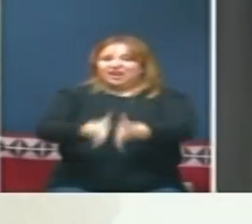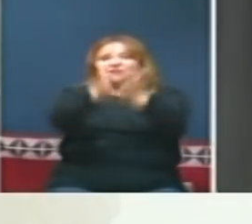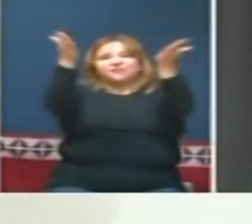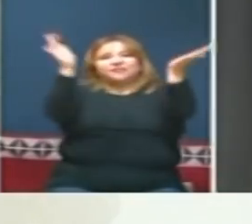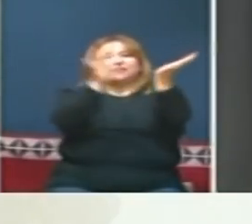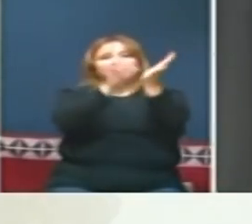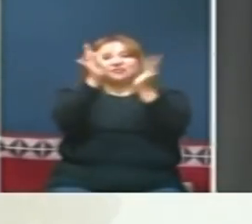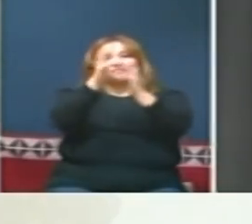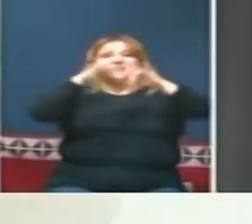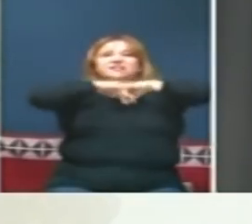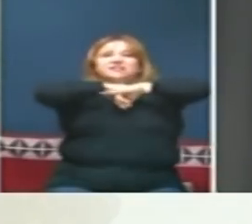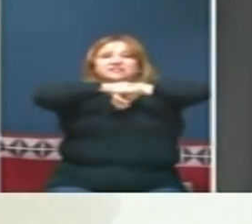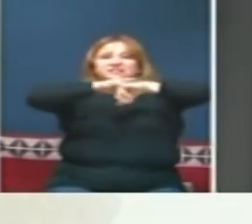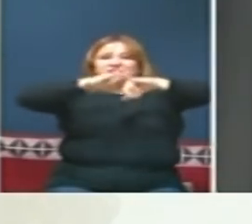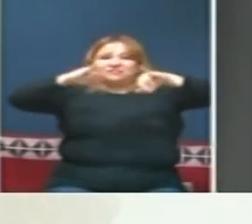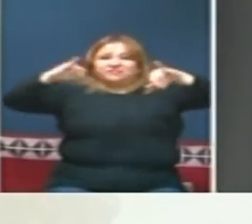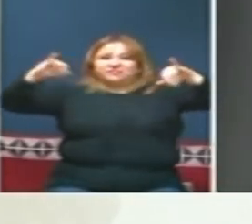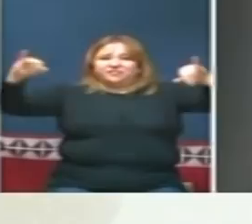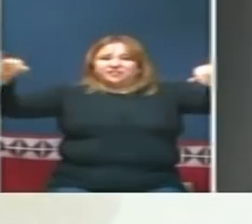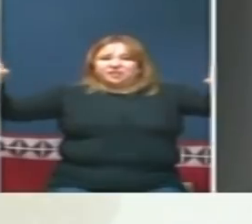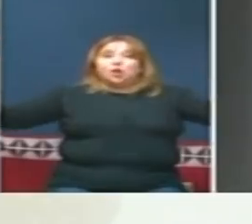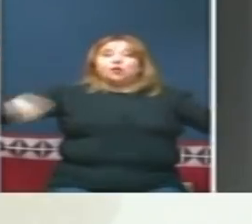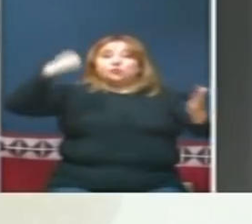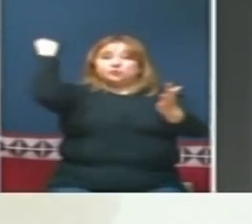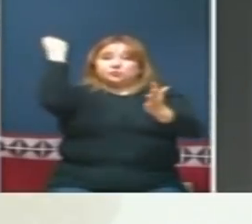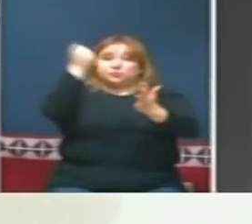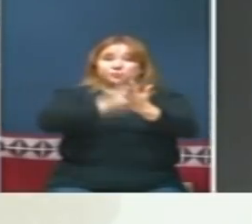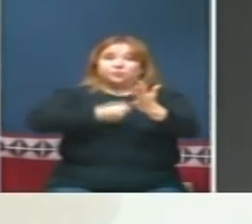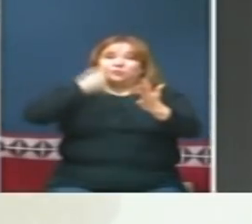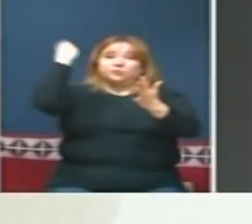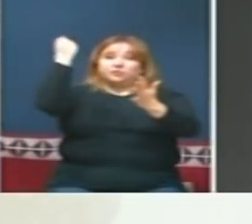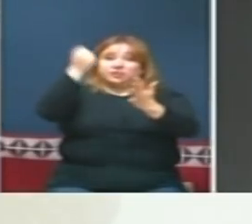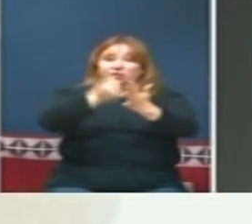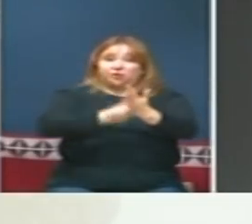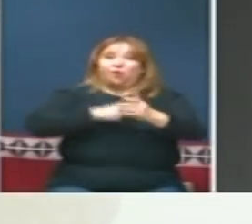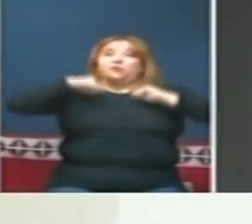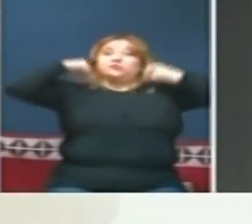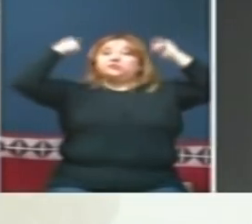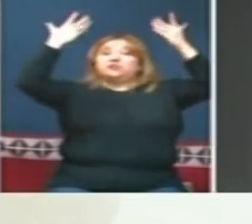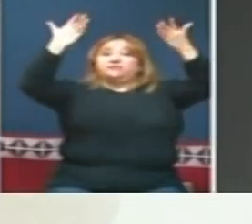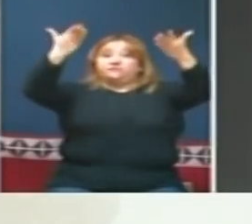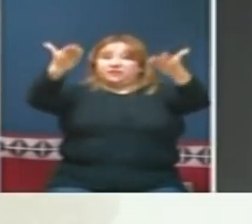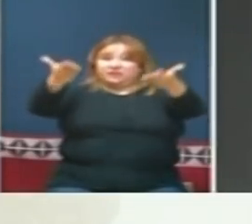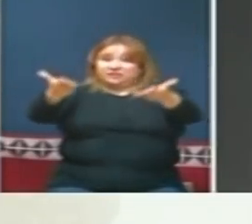la buena noticia, con su lucha.